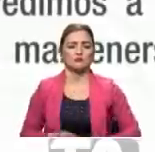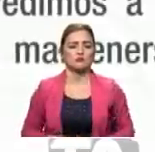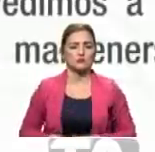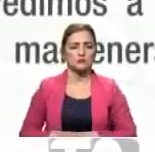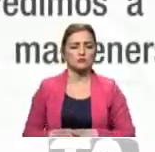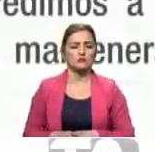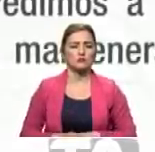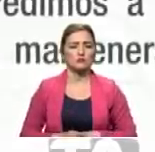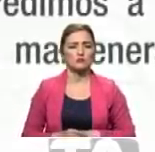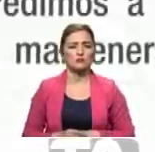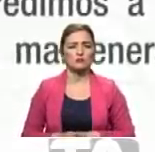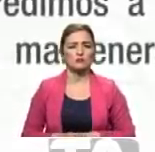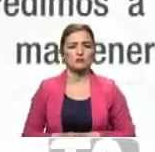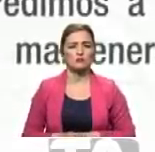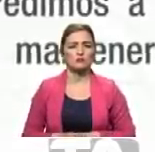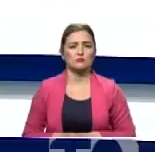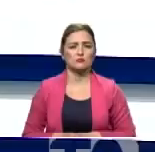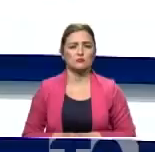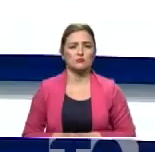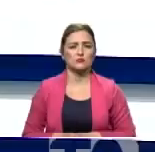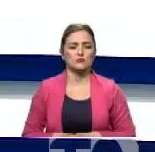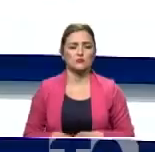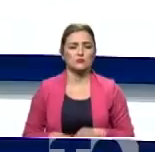momento en todo el país.